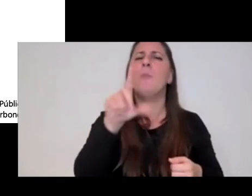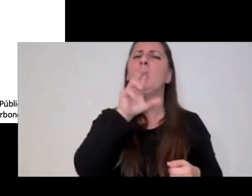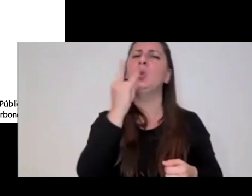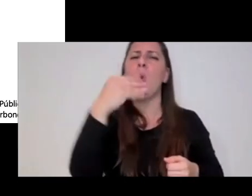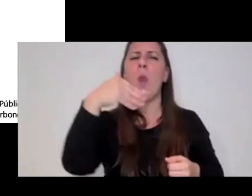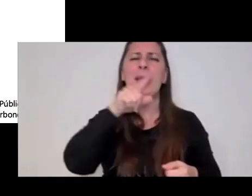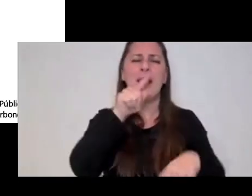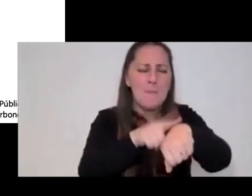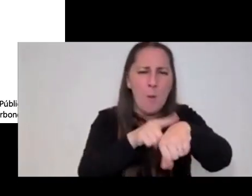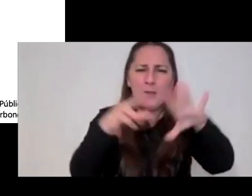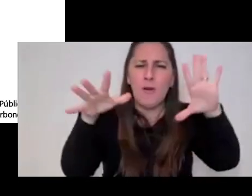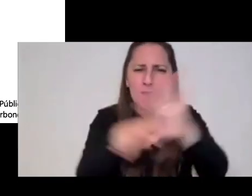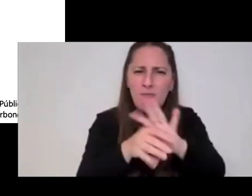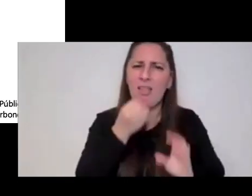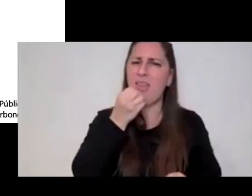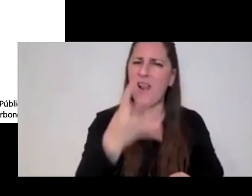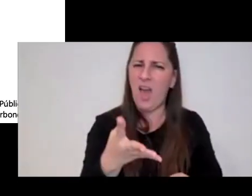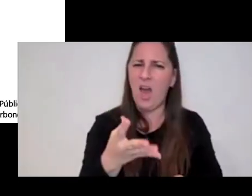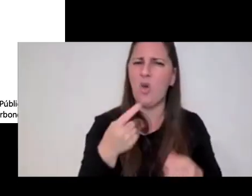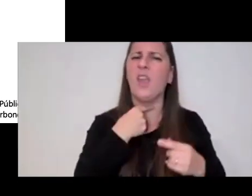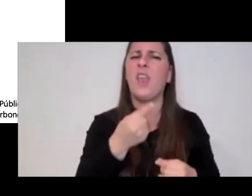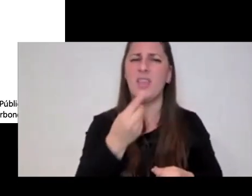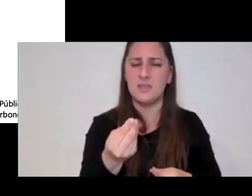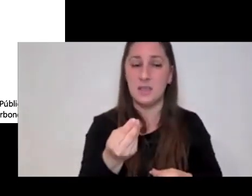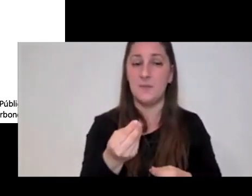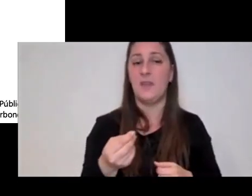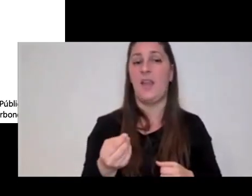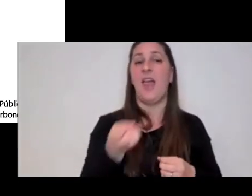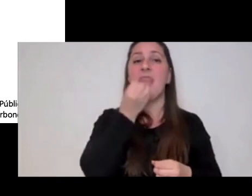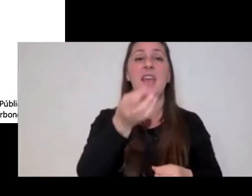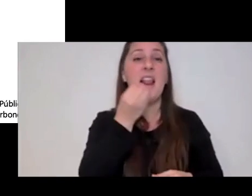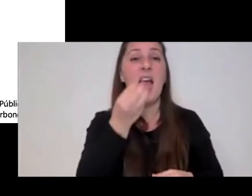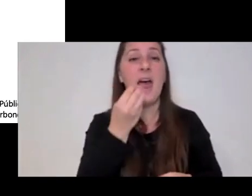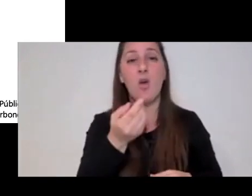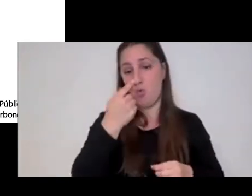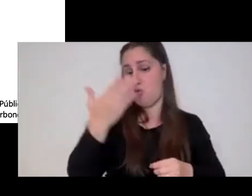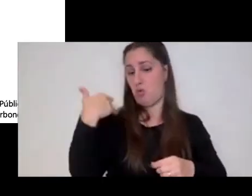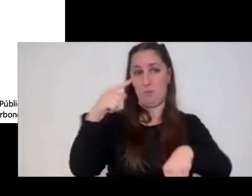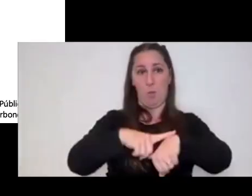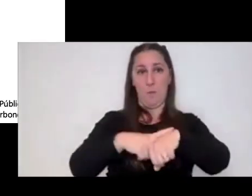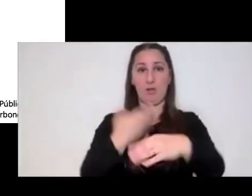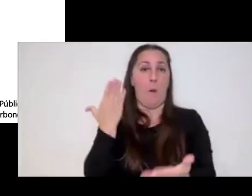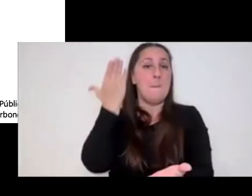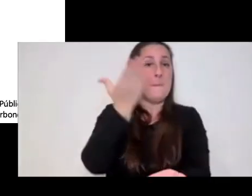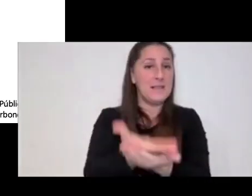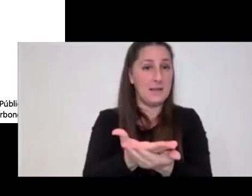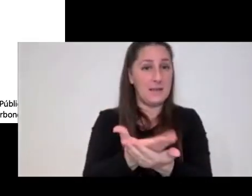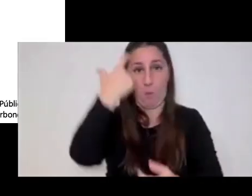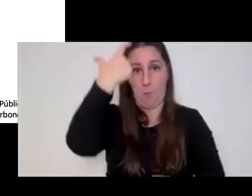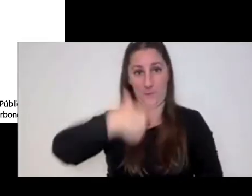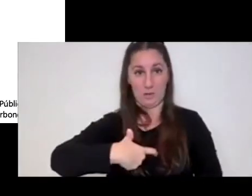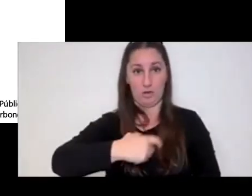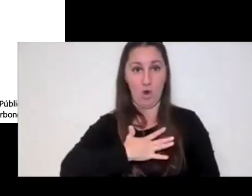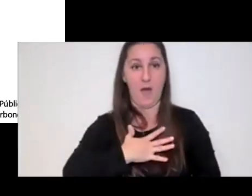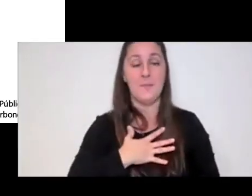declarados? Los declarados en la última determinación tributaria presentada por el contribuyente. Recordemos que la